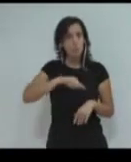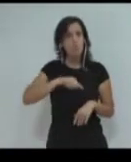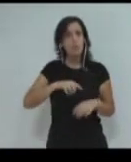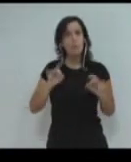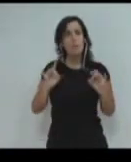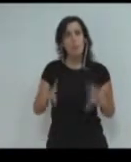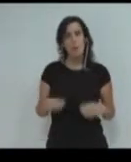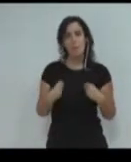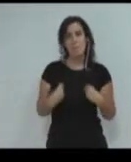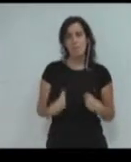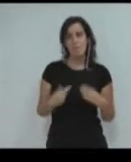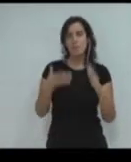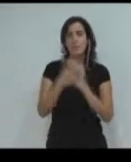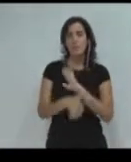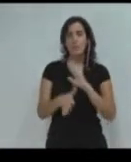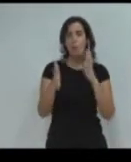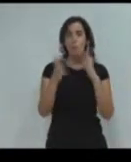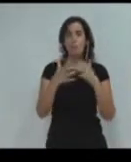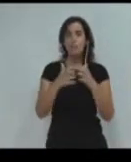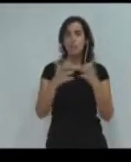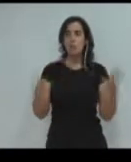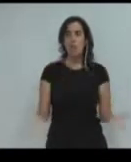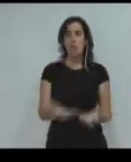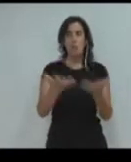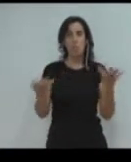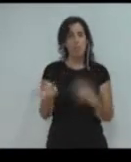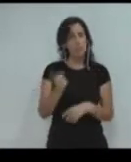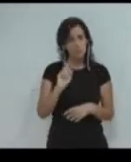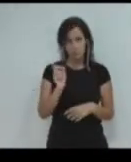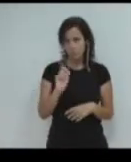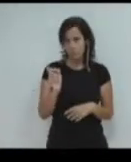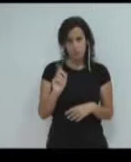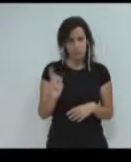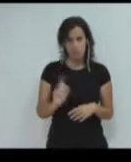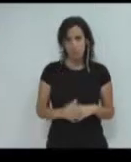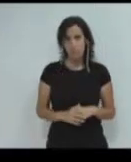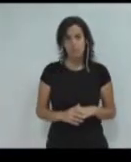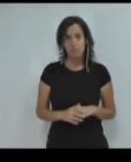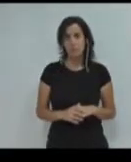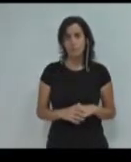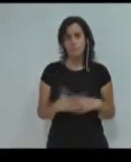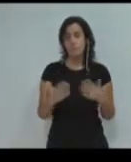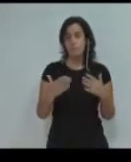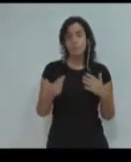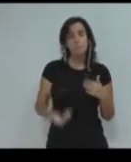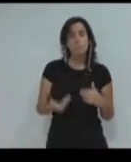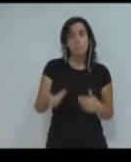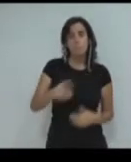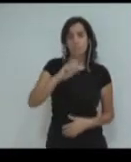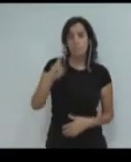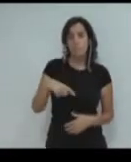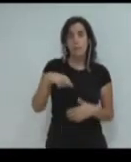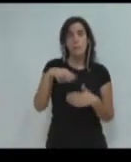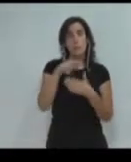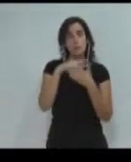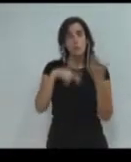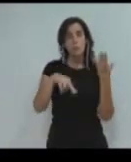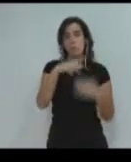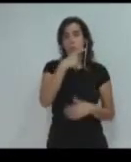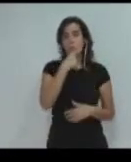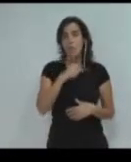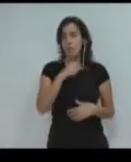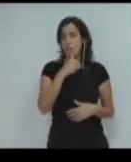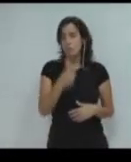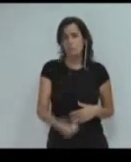no que hagamos un texto menor, un texto de segunda categoría. La importancia además que tiene la lectura fácil es